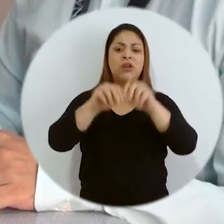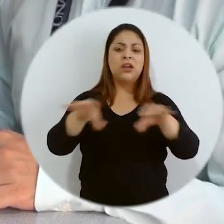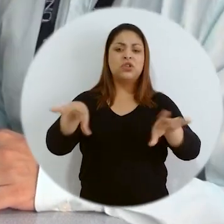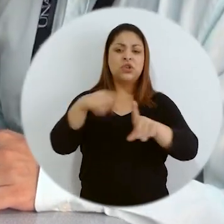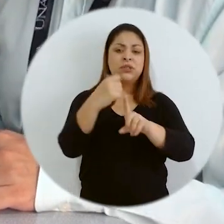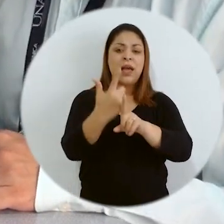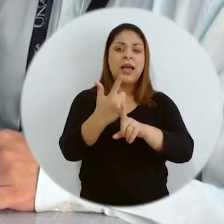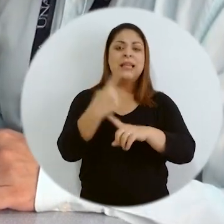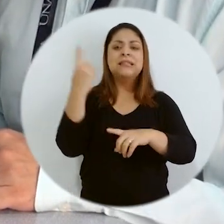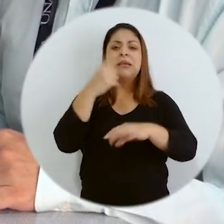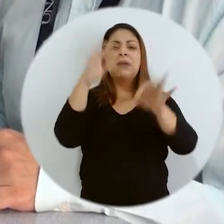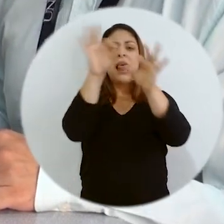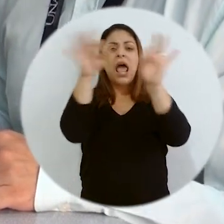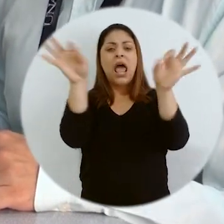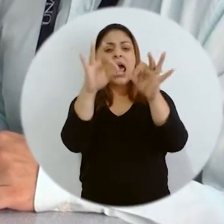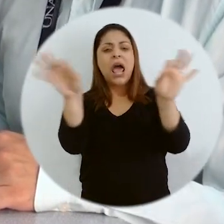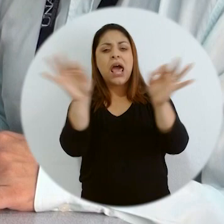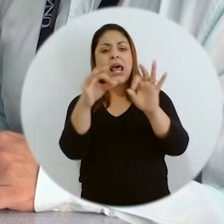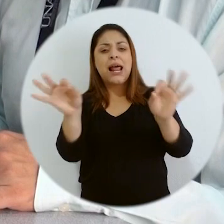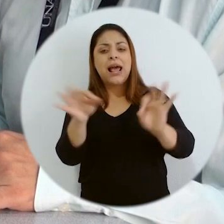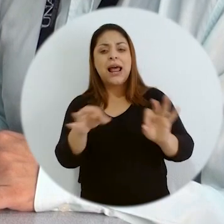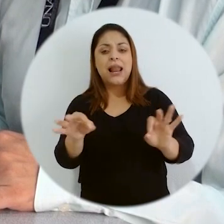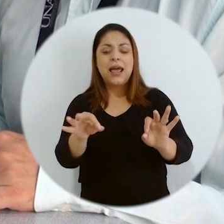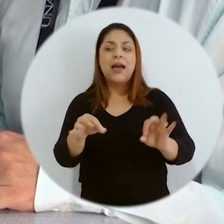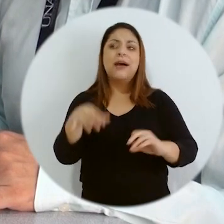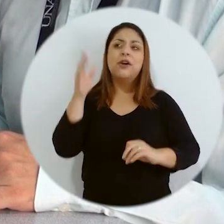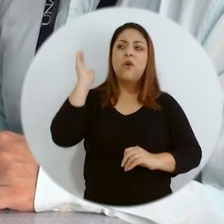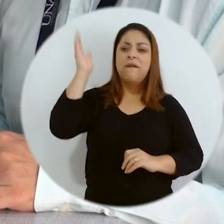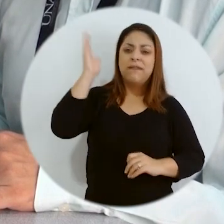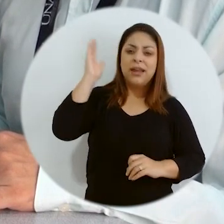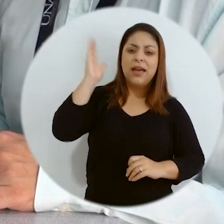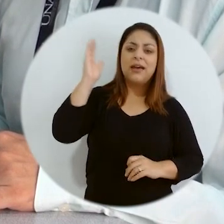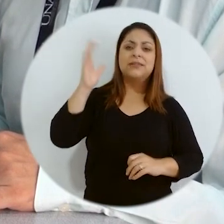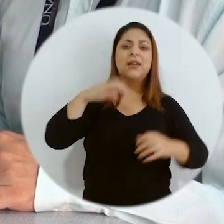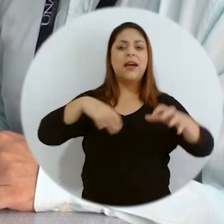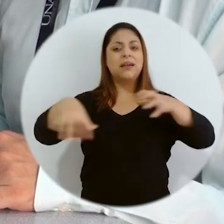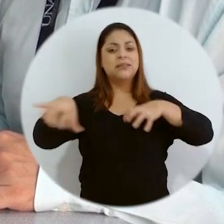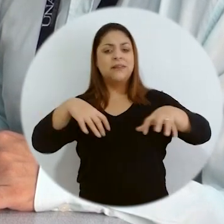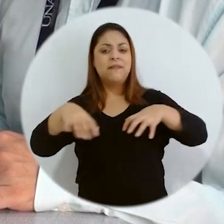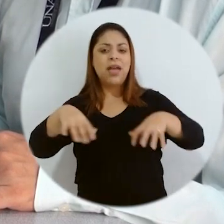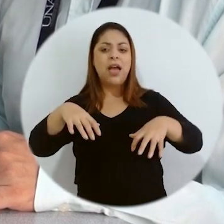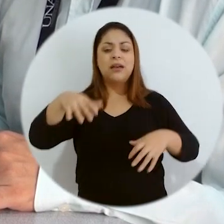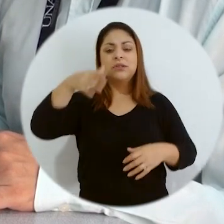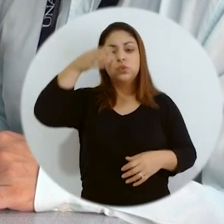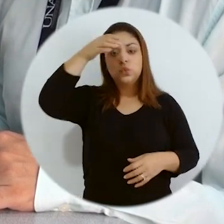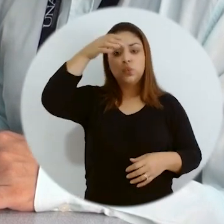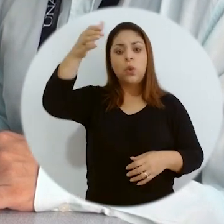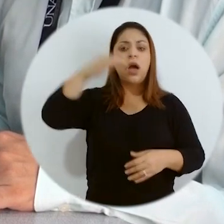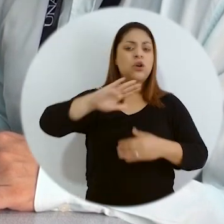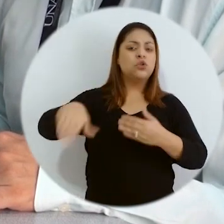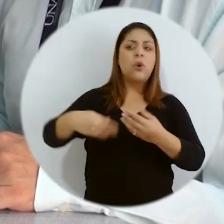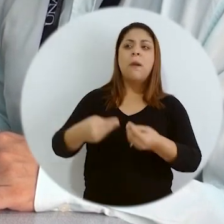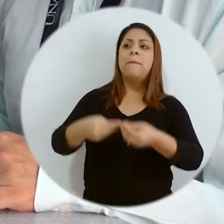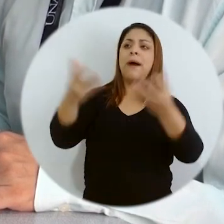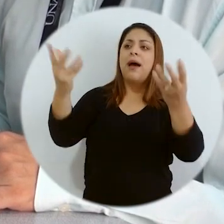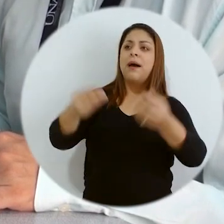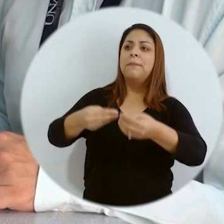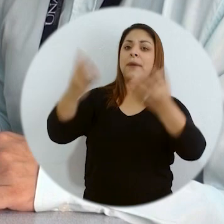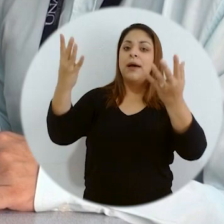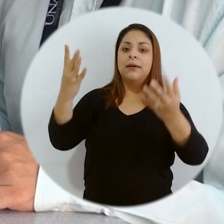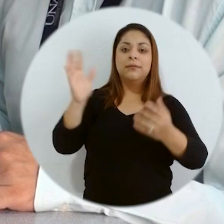sociales, hay mucha producción escrita, ¿verdad? Inclusive las diferentes actividades, conferencias, actividades culturales, ¿verdad? Todo